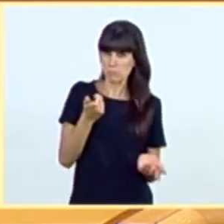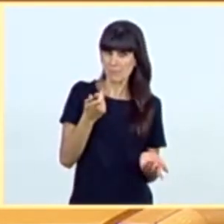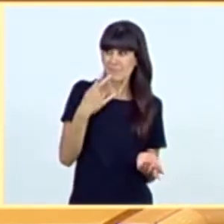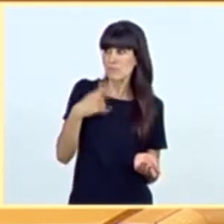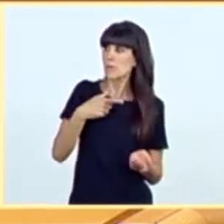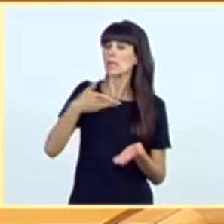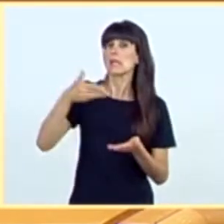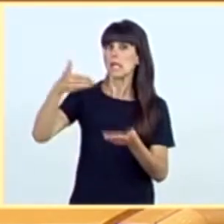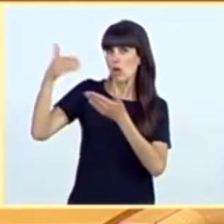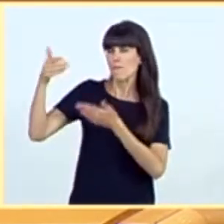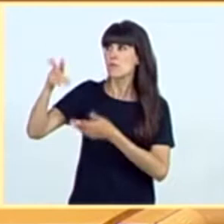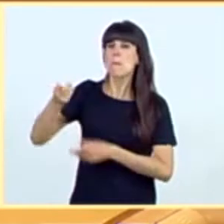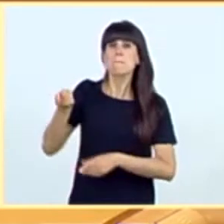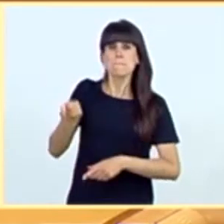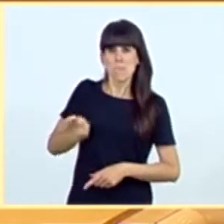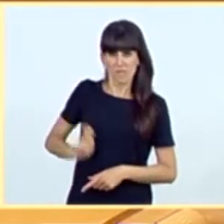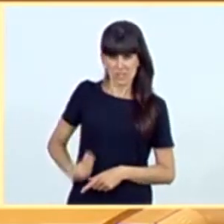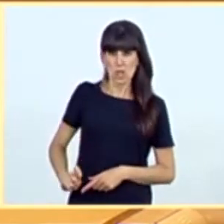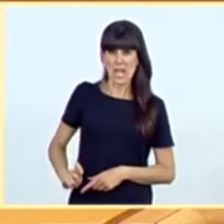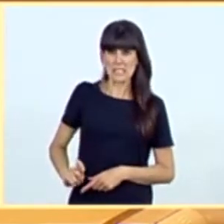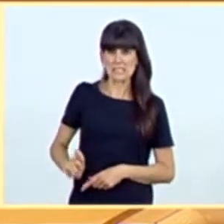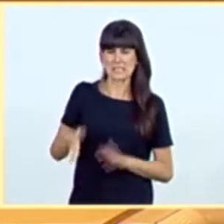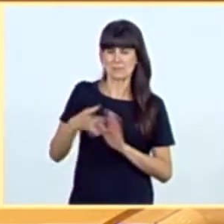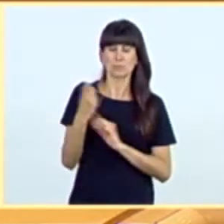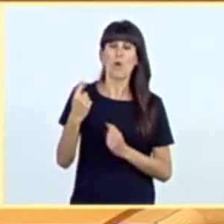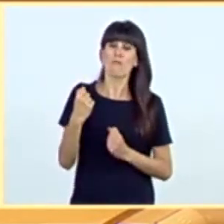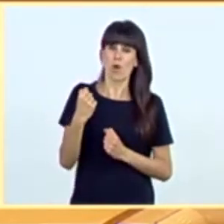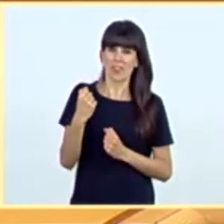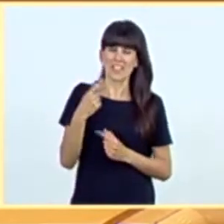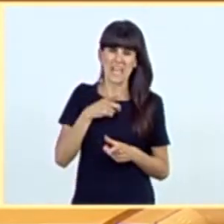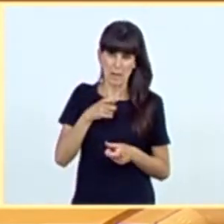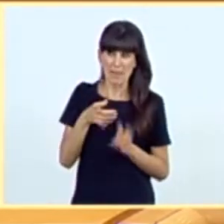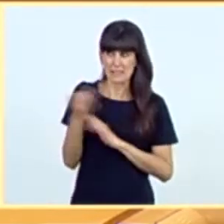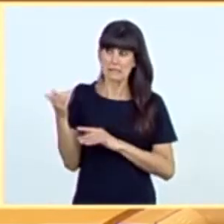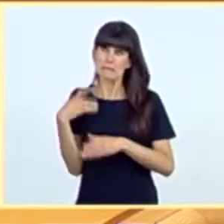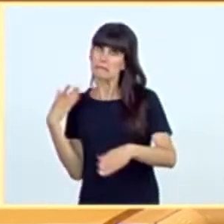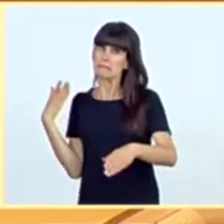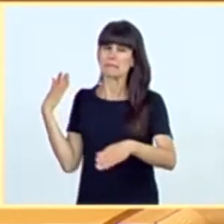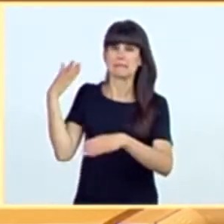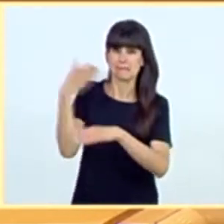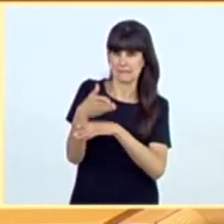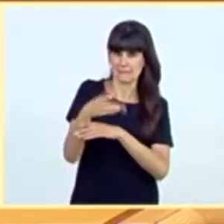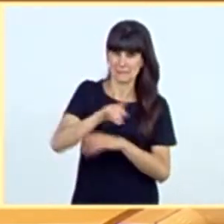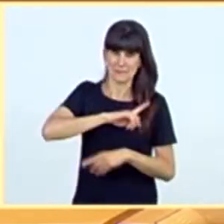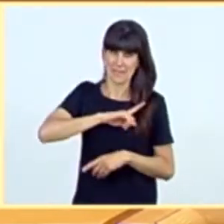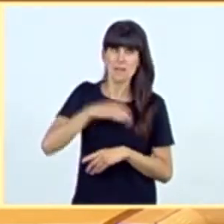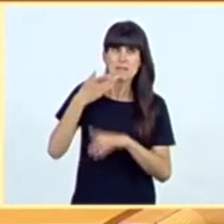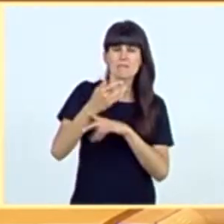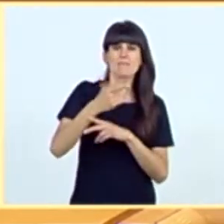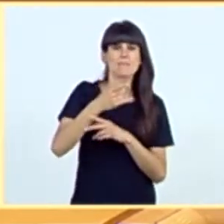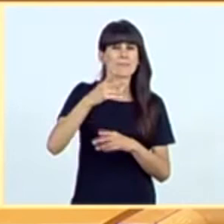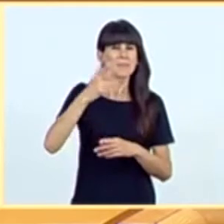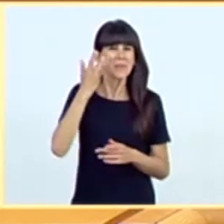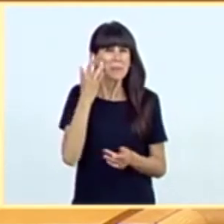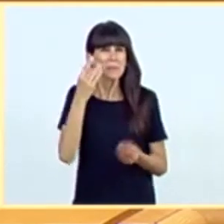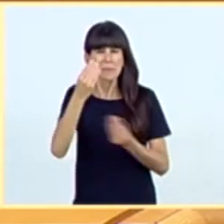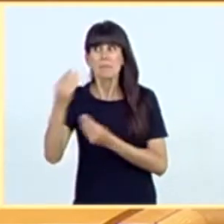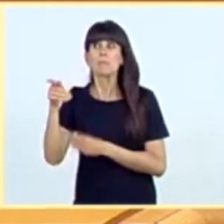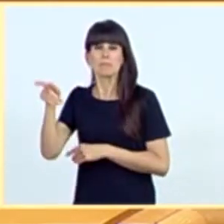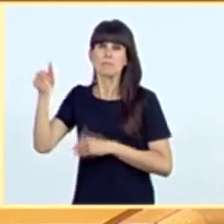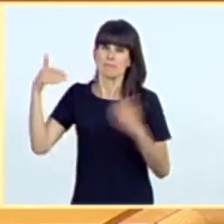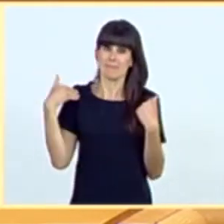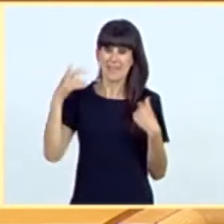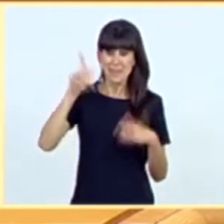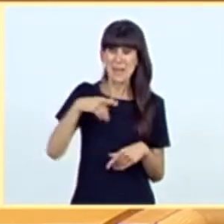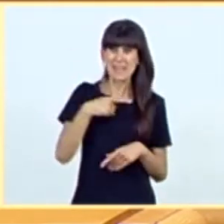los profesionales de nuestras Fuerzas Armadas que participaron en esas tareas de desinfección. Declaró el Ministerio de Sanidad, a propuesta